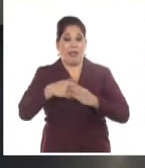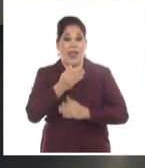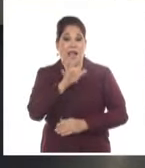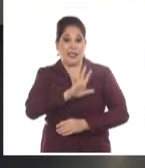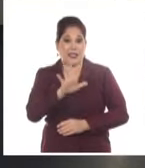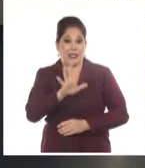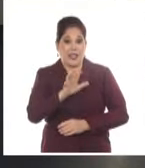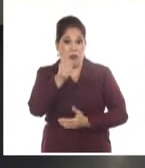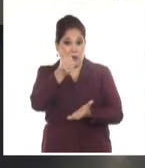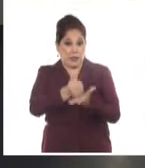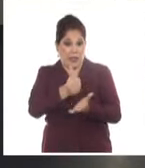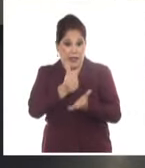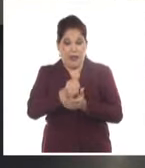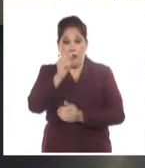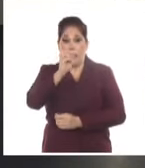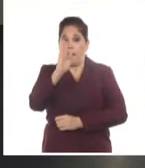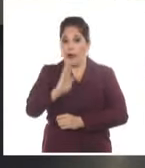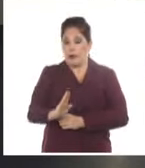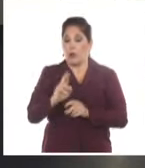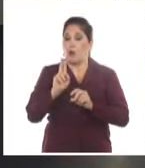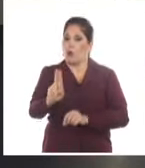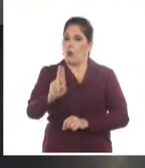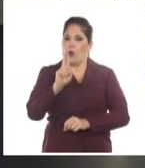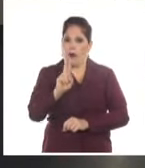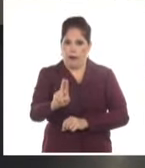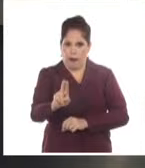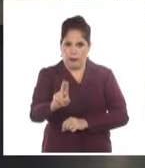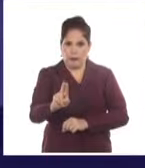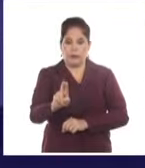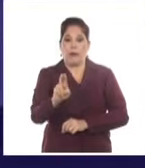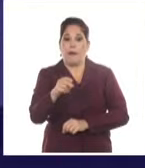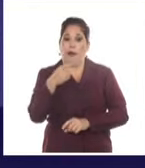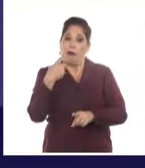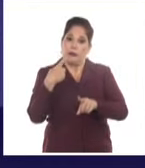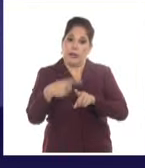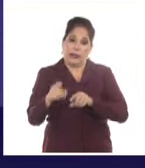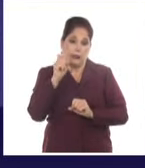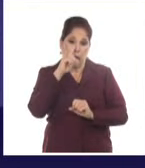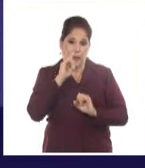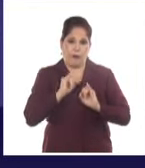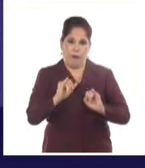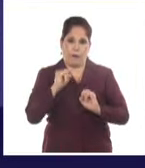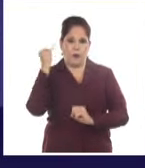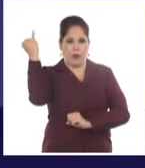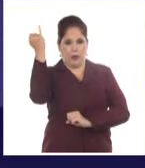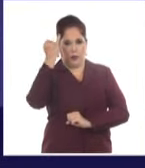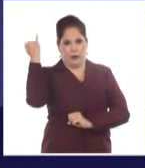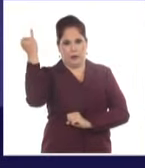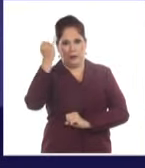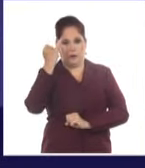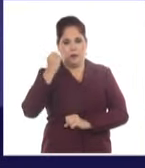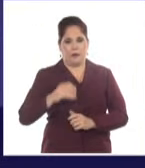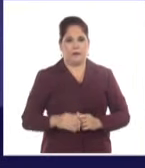Río de Janeiro decretaron el estado de emergencia sanitaria. Y de esta manera, Giselle, ponemos punto final a nuestro recorrido más allá de las fronteras cubanas.